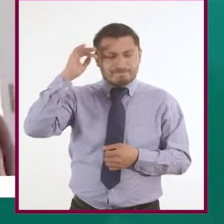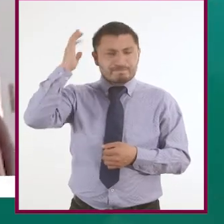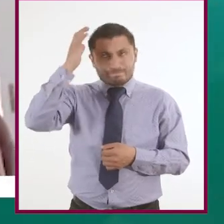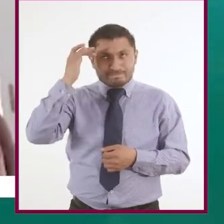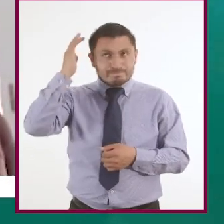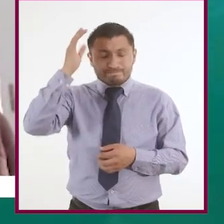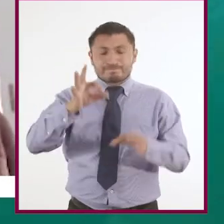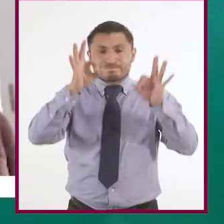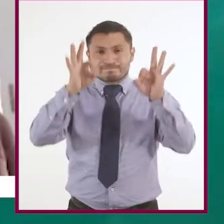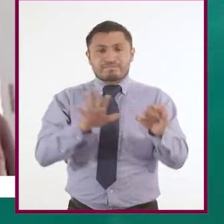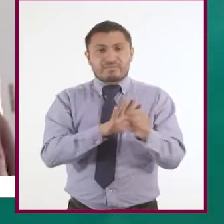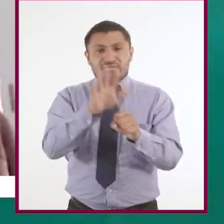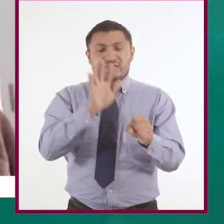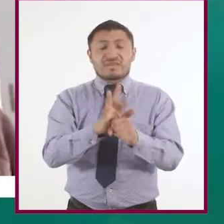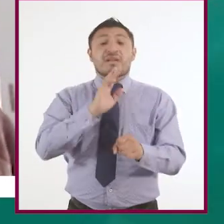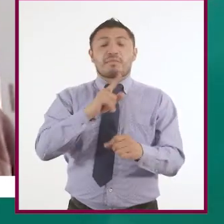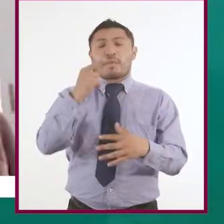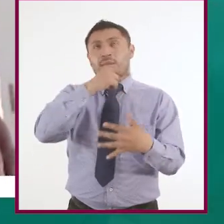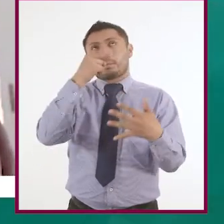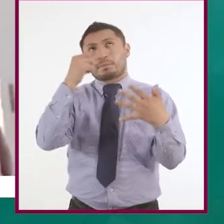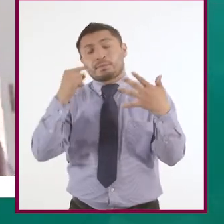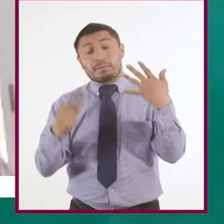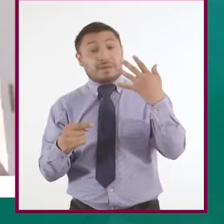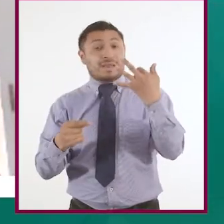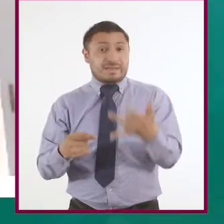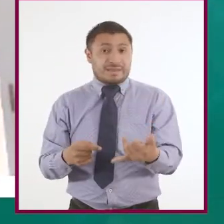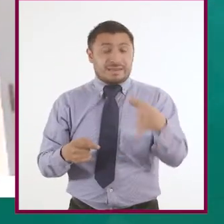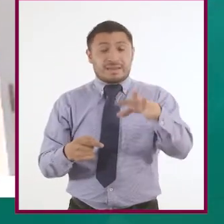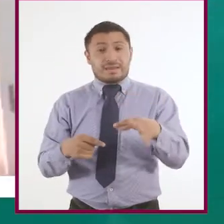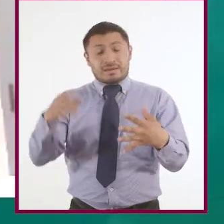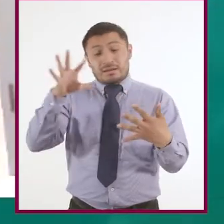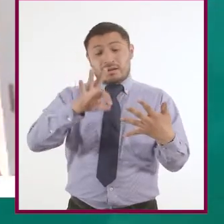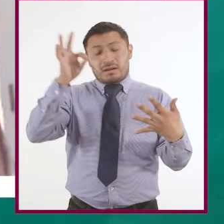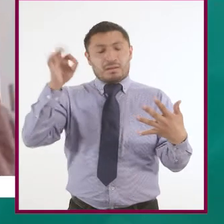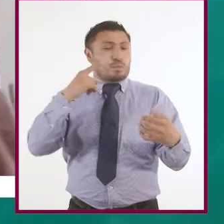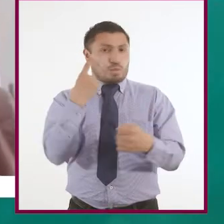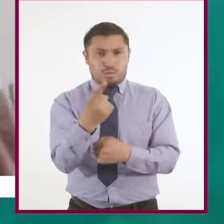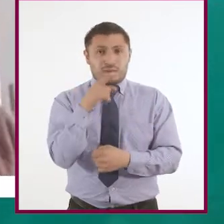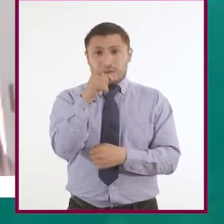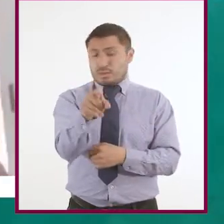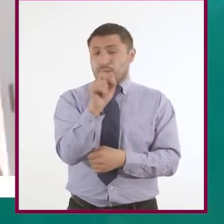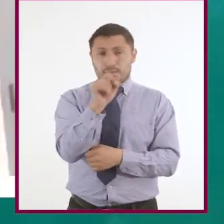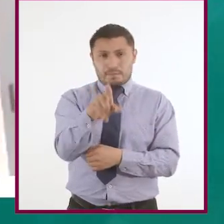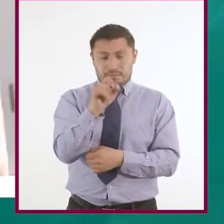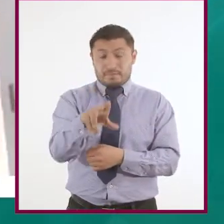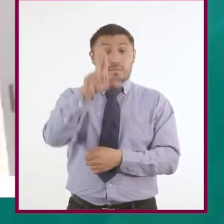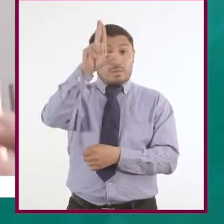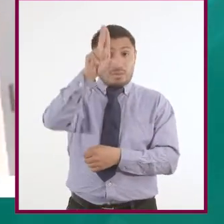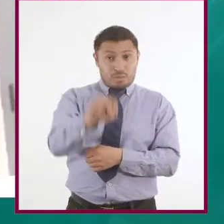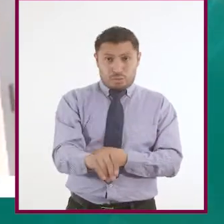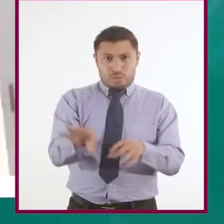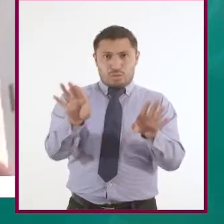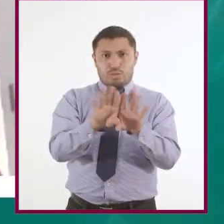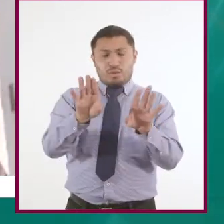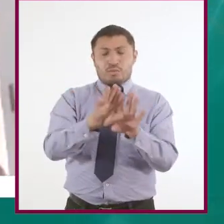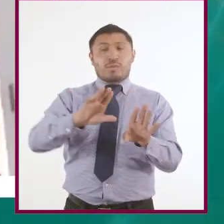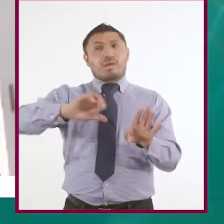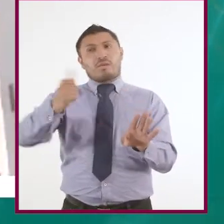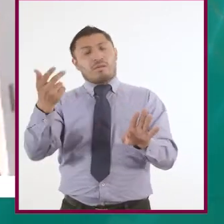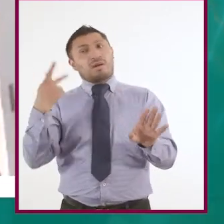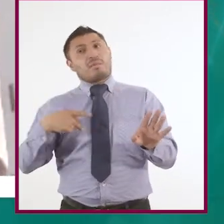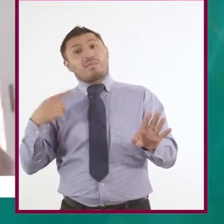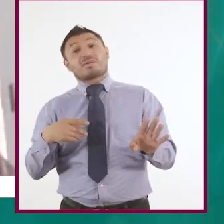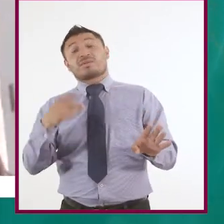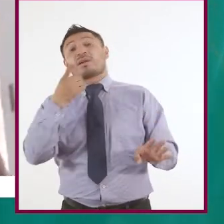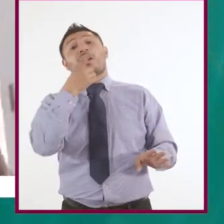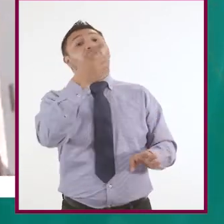adecuadamente cuáles son las mejores alternativas y tomar una decisión por nosotros mismos, no dejar que otras personas